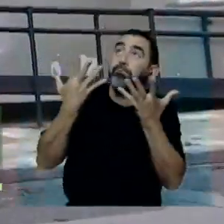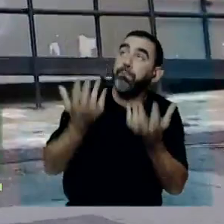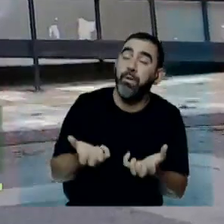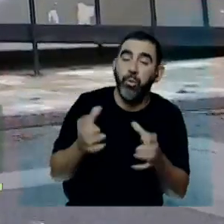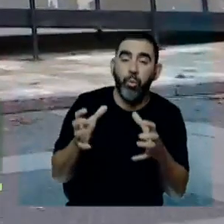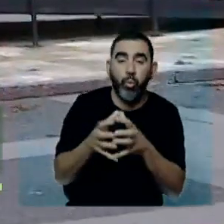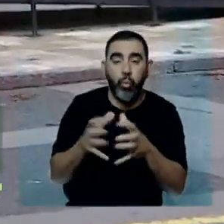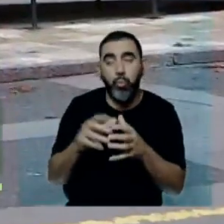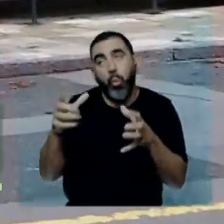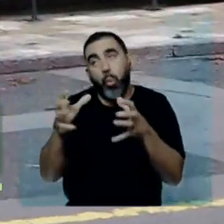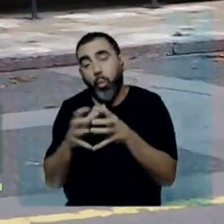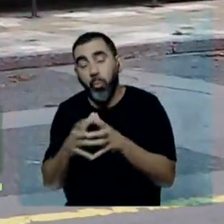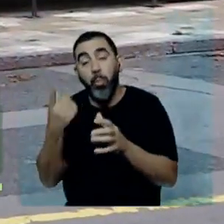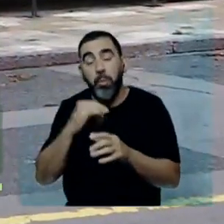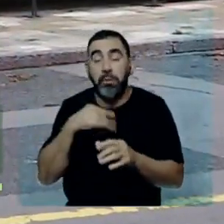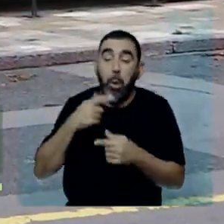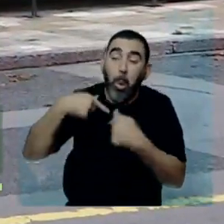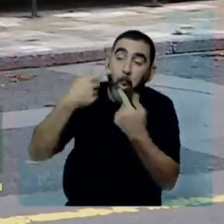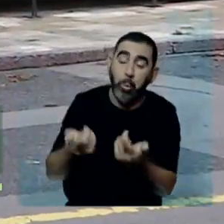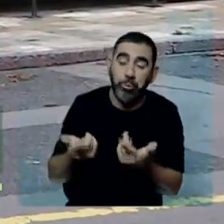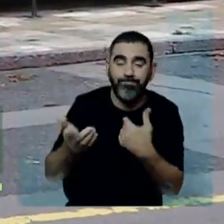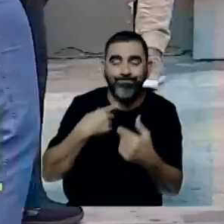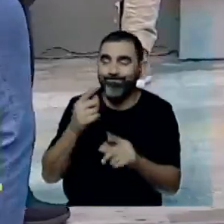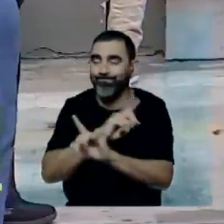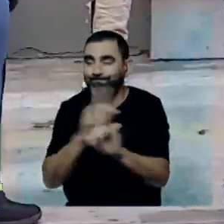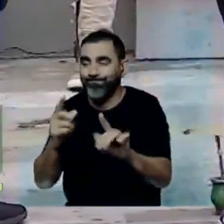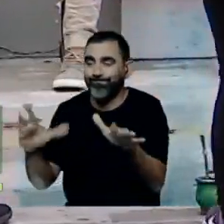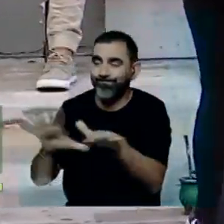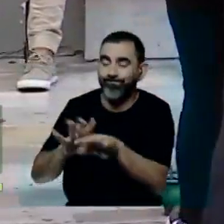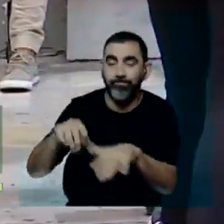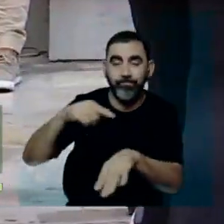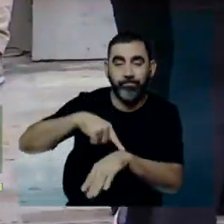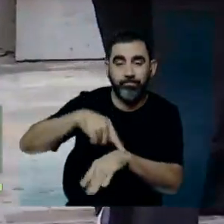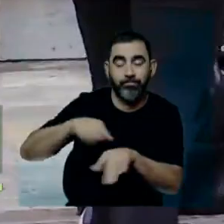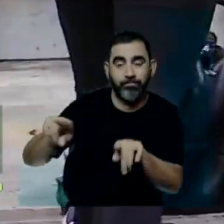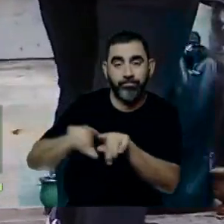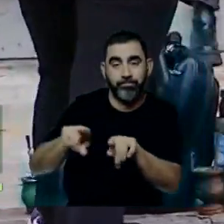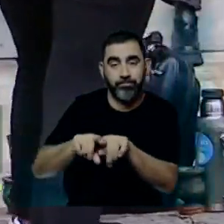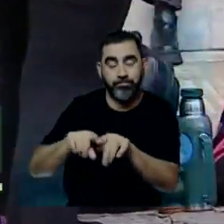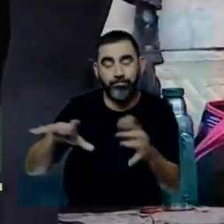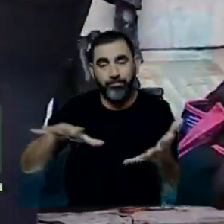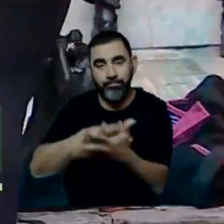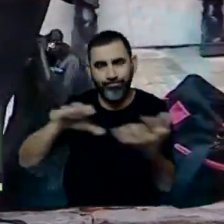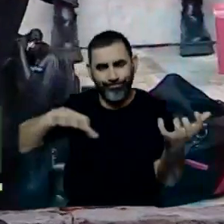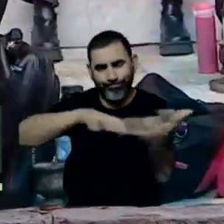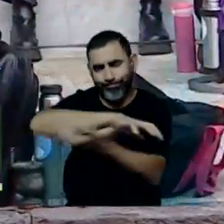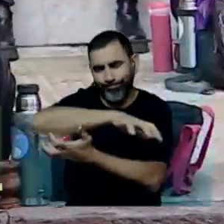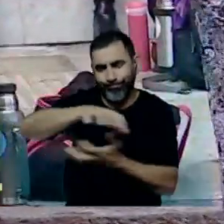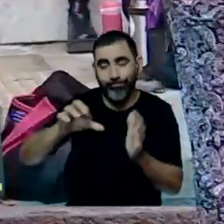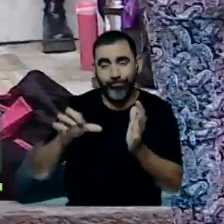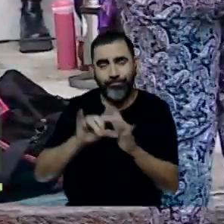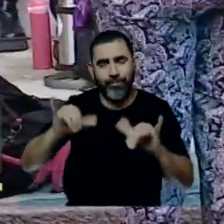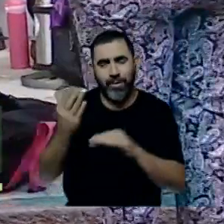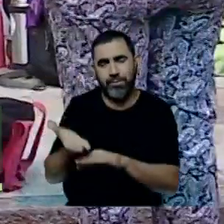este grupo, este otro, pero si me das este, el otro no me sirve porque se me superpone el horario. Eso hace que sea una situación muy compleja. Este sistema ya